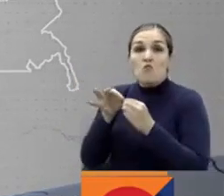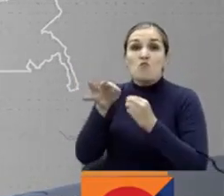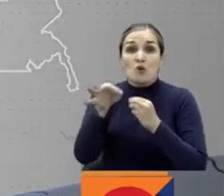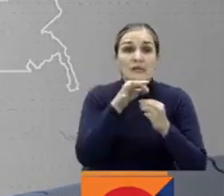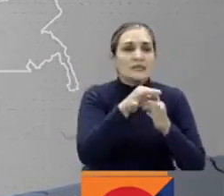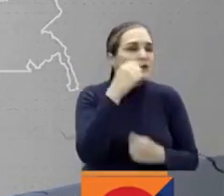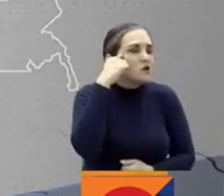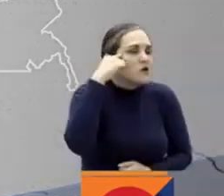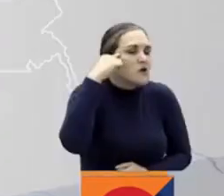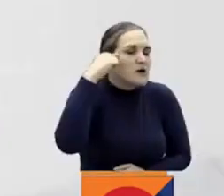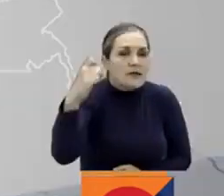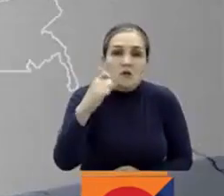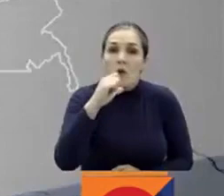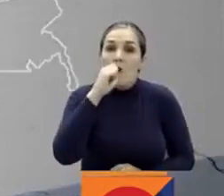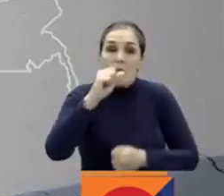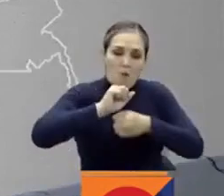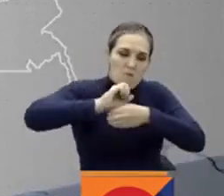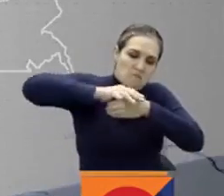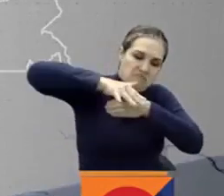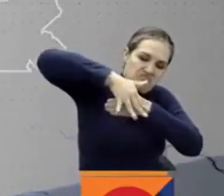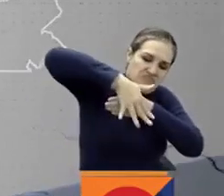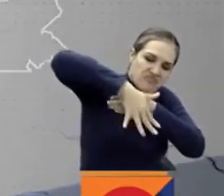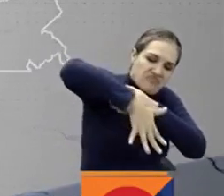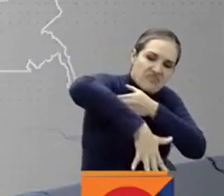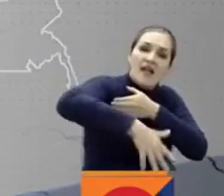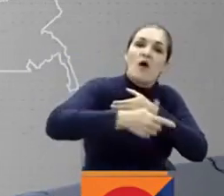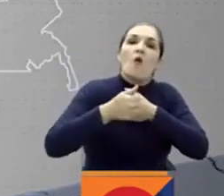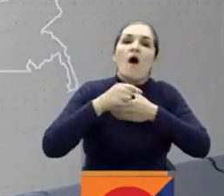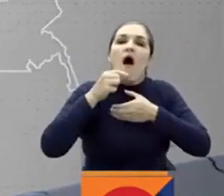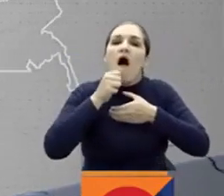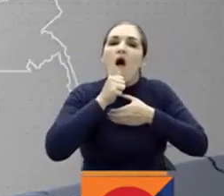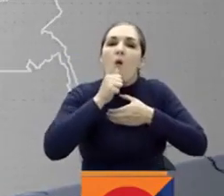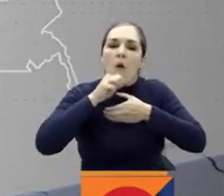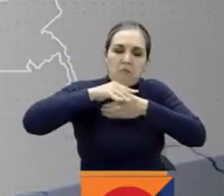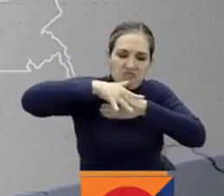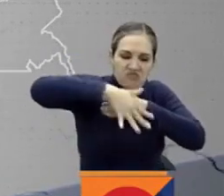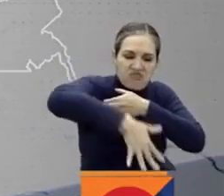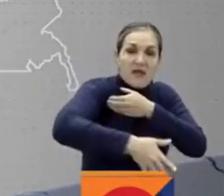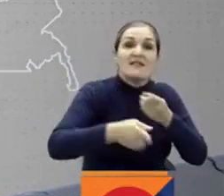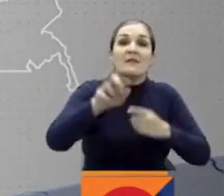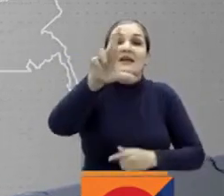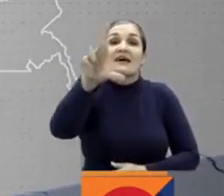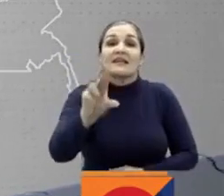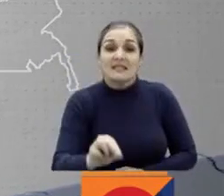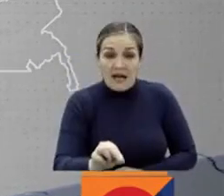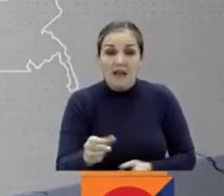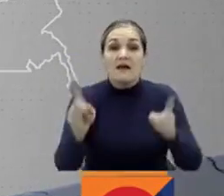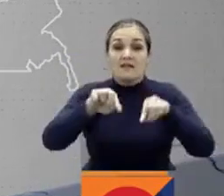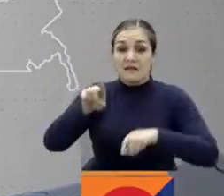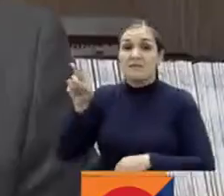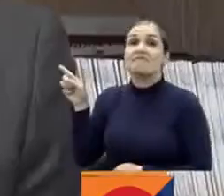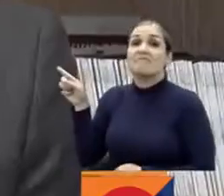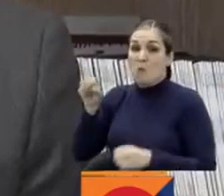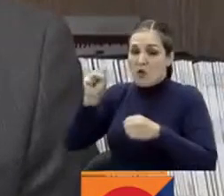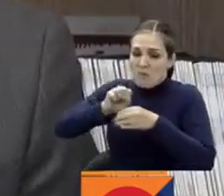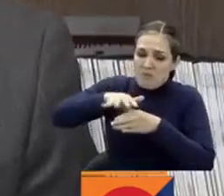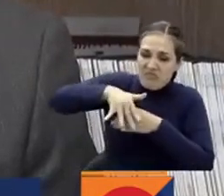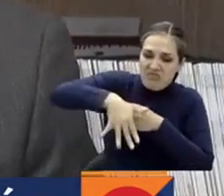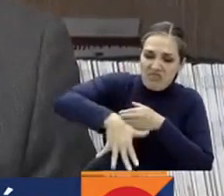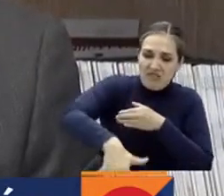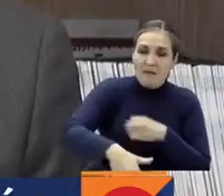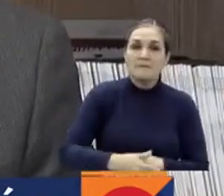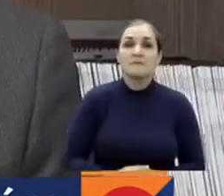en riesgo de avalancha de lodo. Y en Risaralda, algunas zonas de Santa Rosa de Cabal tienen esta amenaza alta.